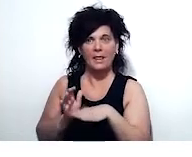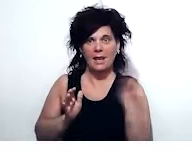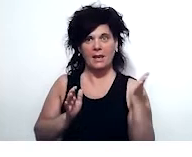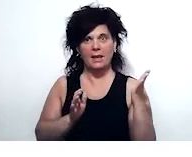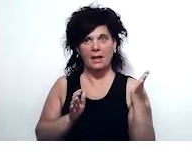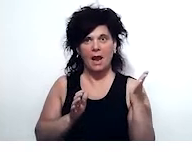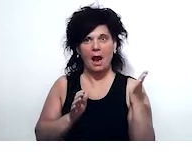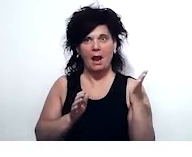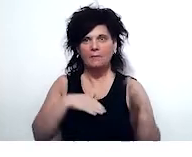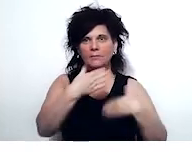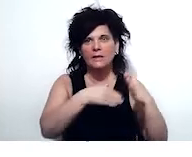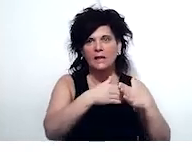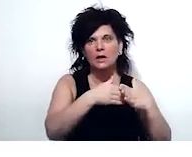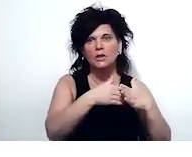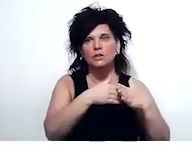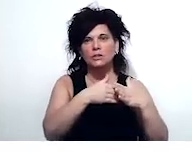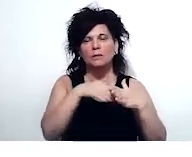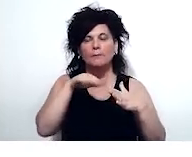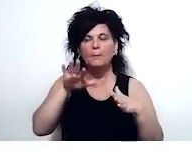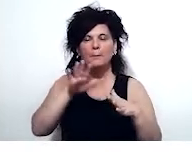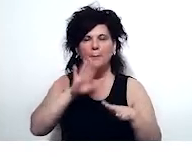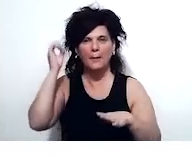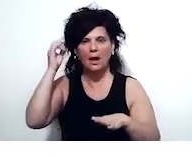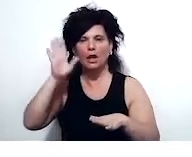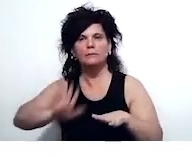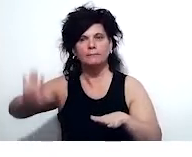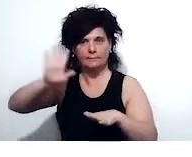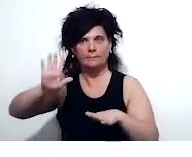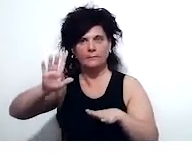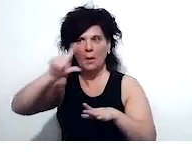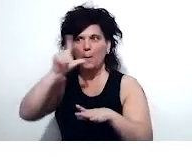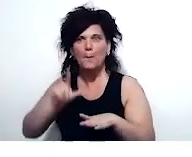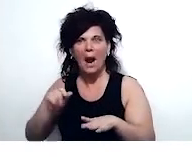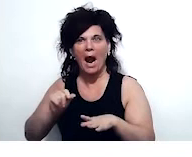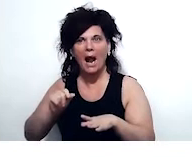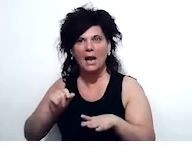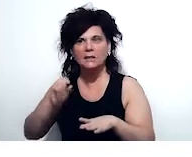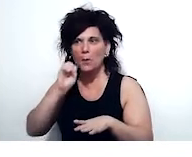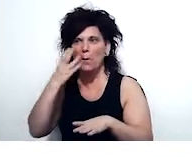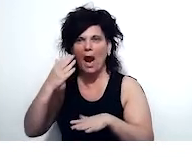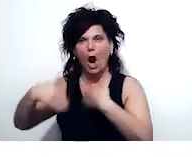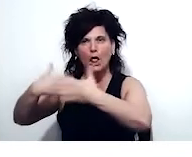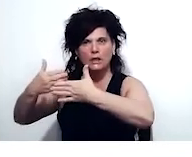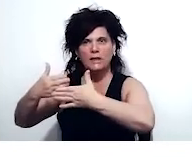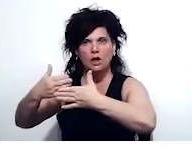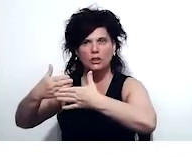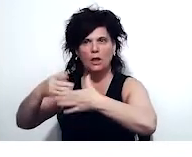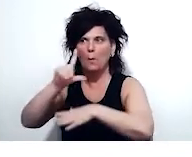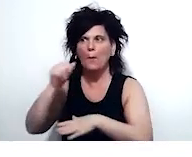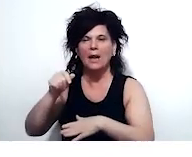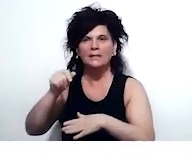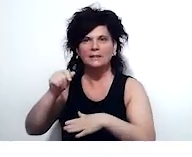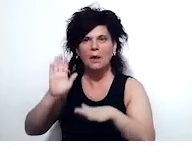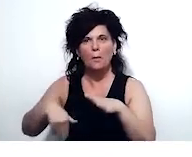desarrollados: Nueva Zelanda, Australia, Dinamarca, Reino Unido, Países Bajos. Acá tenemos el porcentaje. Fíjense, Países Bajos, un país